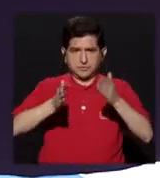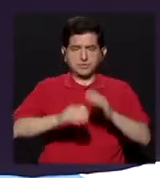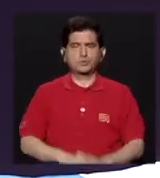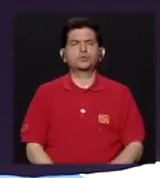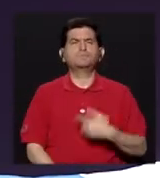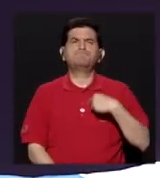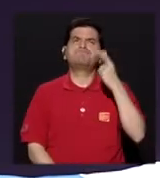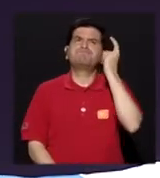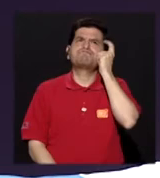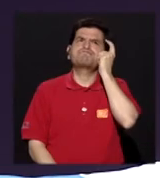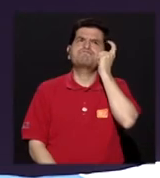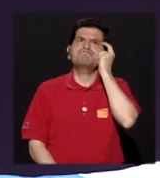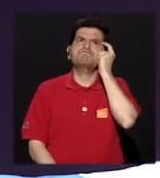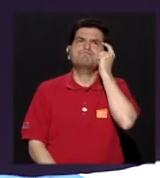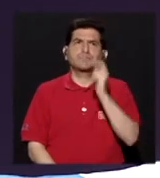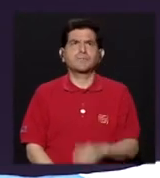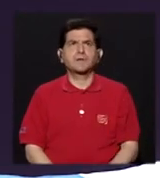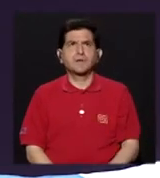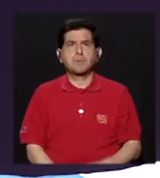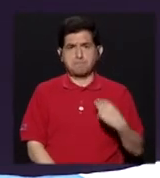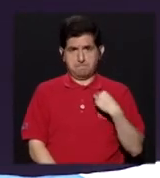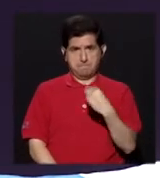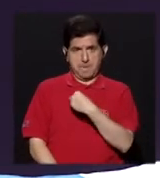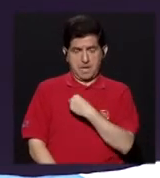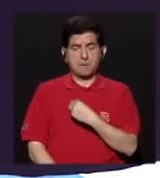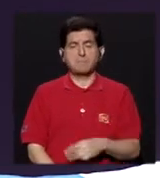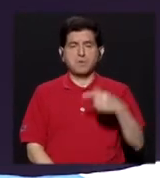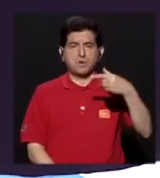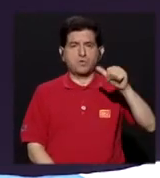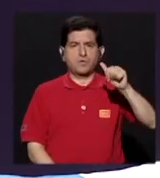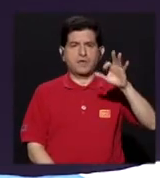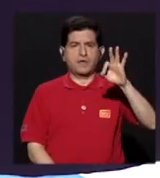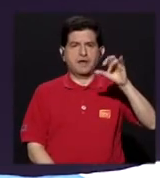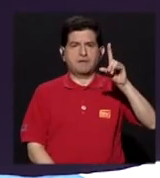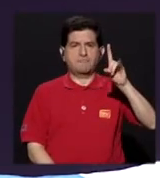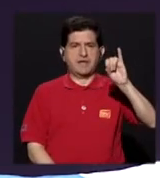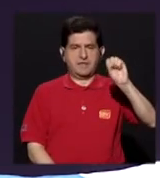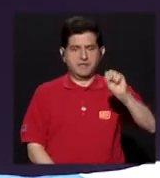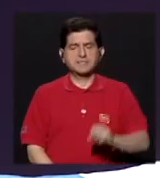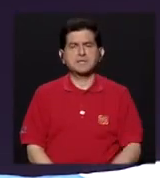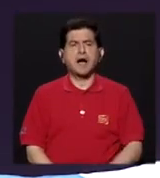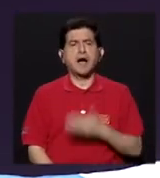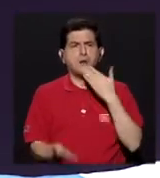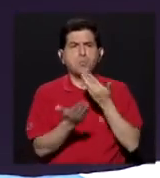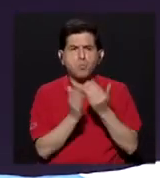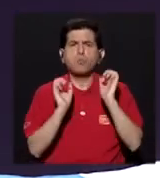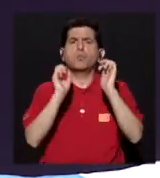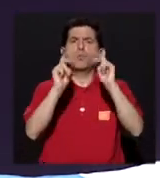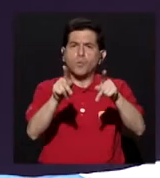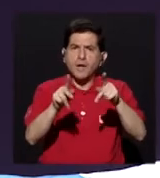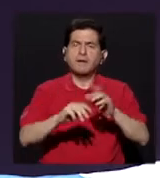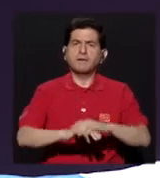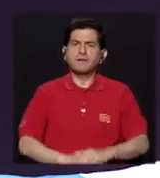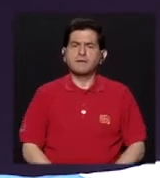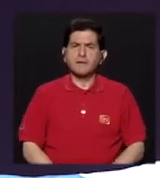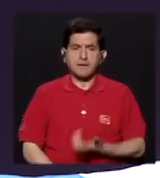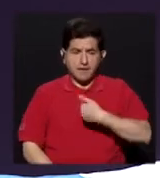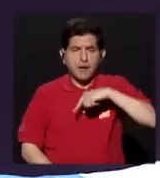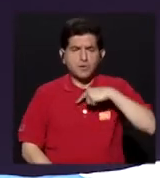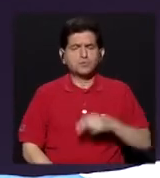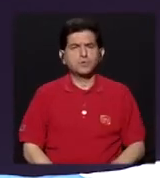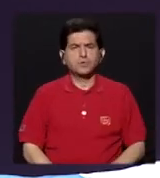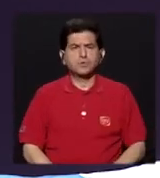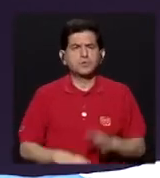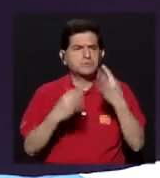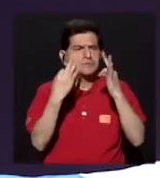Yo pensé, como miembro de GAFADES, que era una excelente oportunidad, o pensamos en GAFADES, entonces hicimos una serie de llamadas